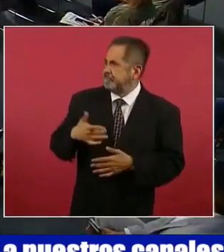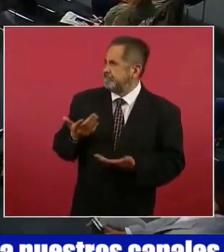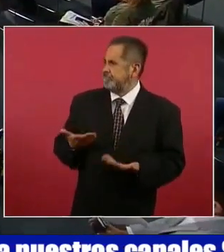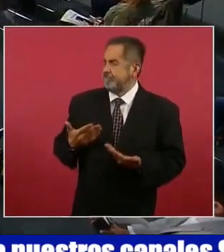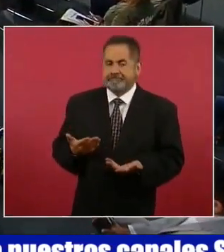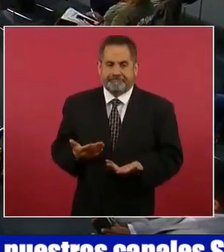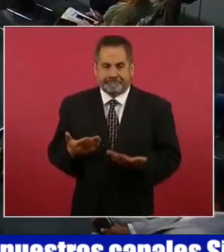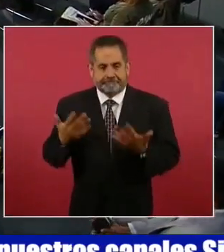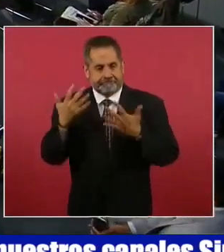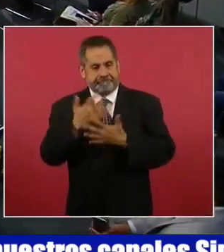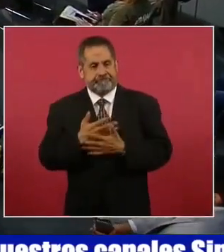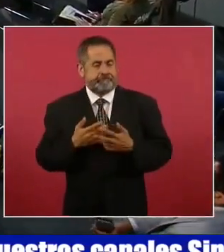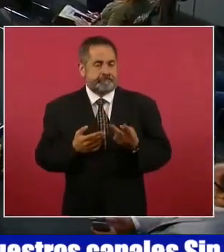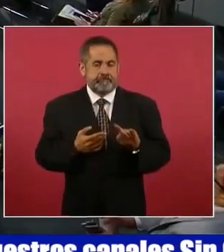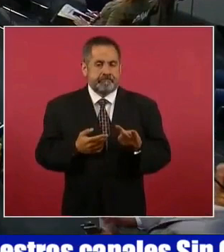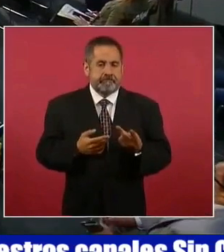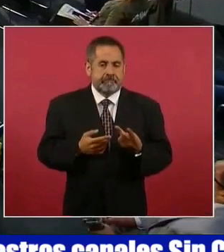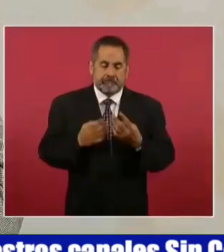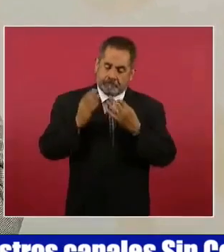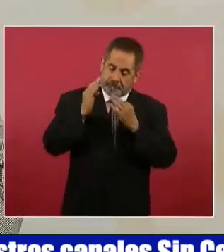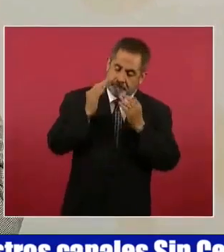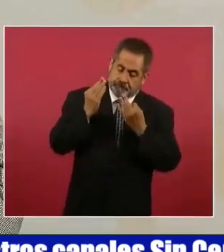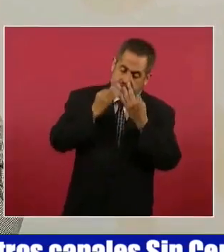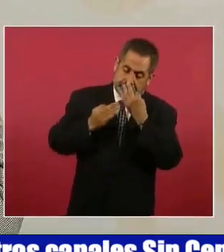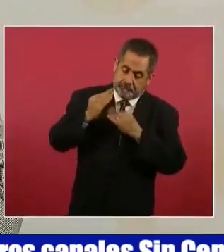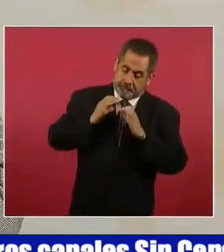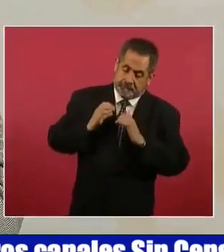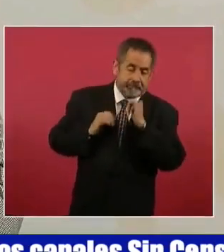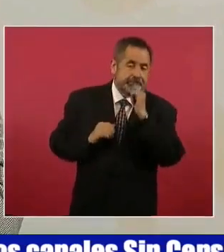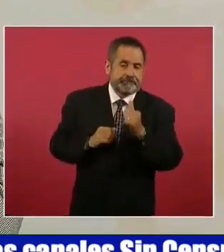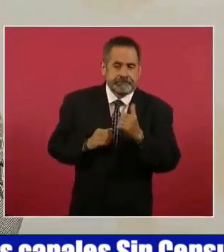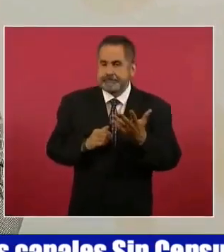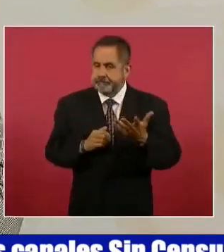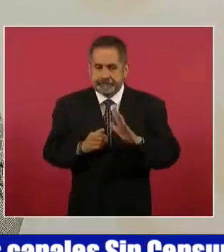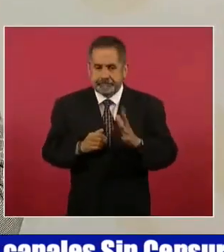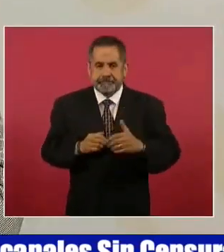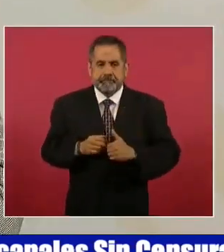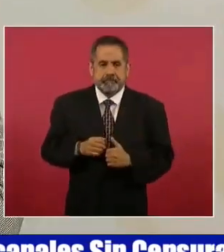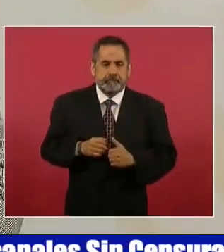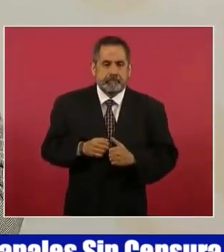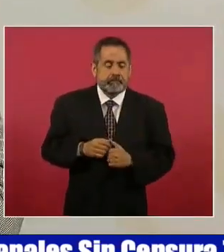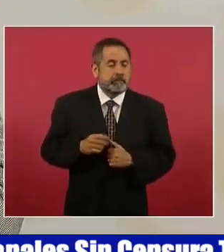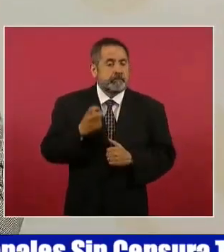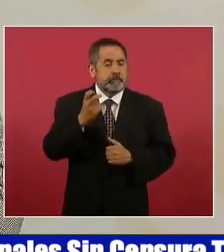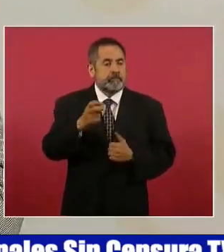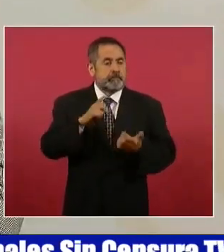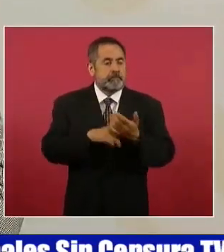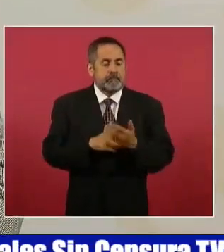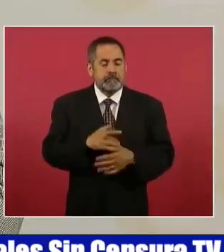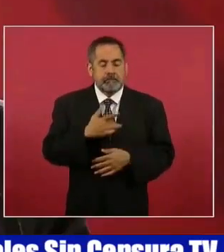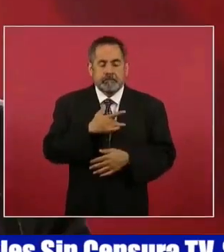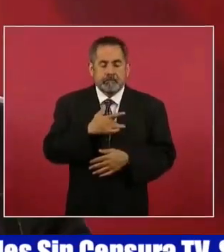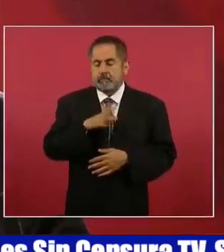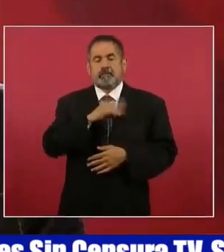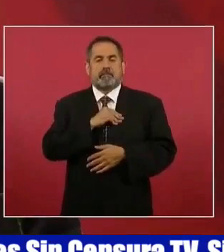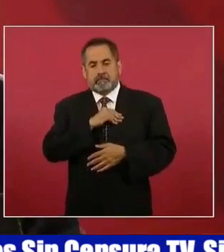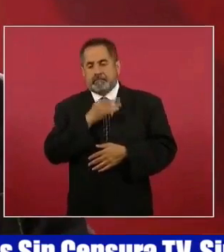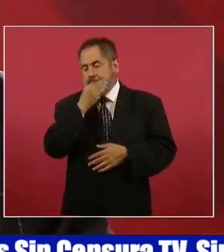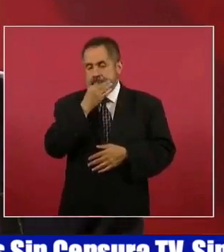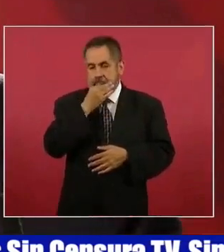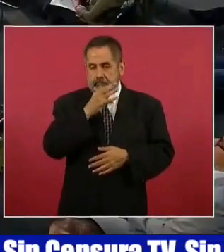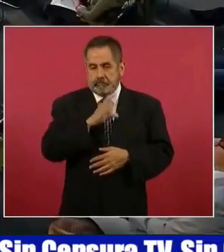Sin Censura, a los que han recibido agresiones, a esos no los ha exhibido como